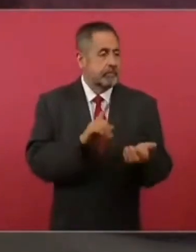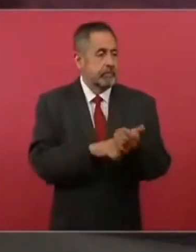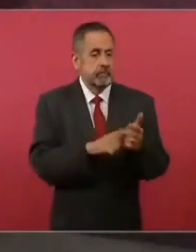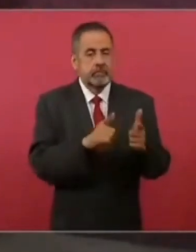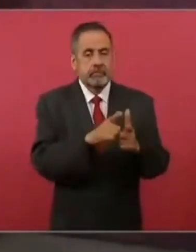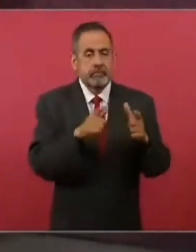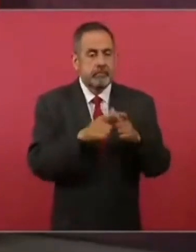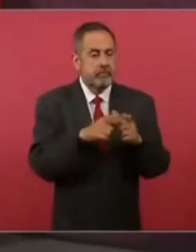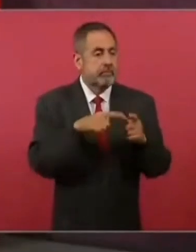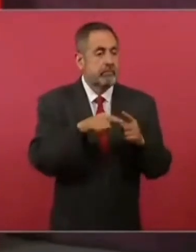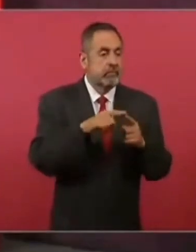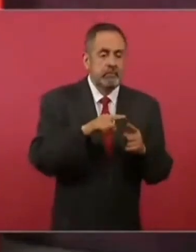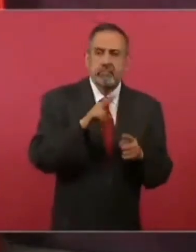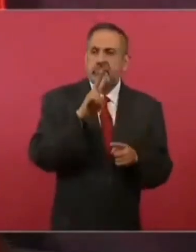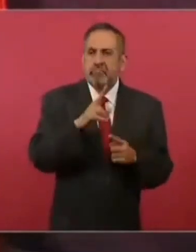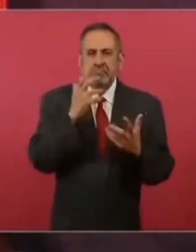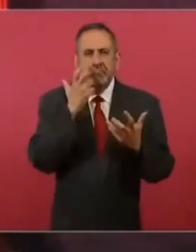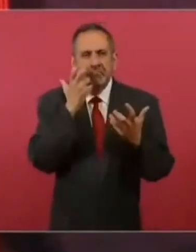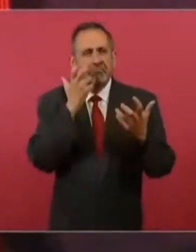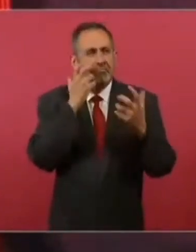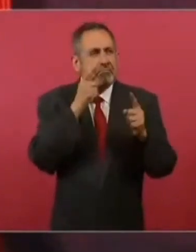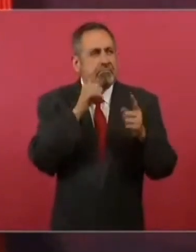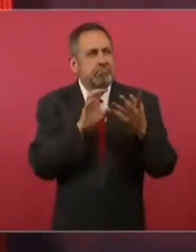Sectores aspiracionistas.